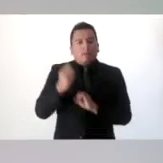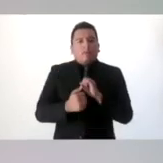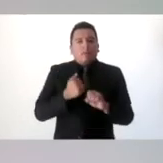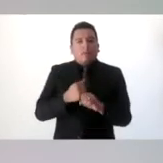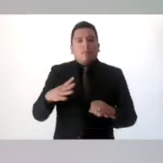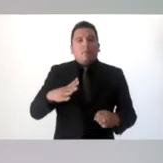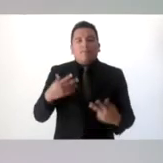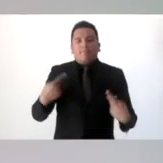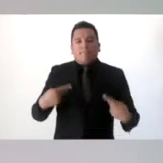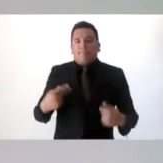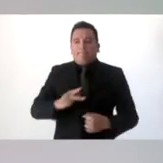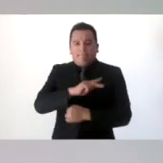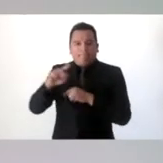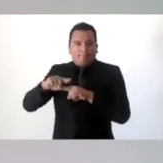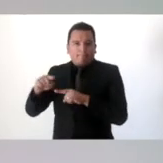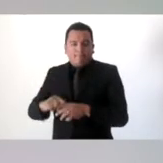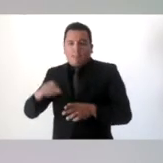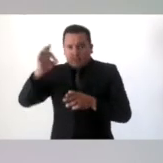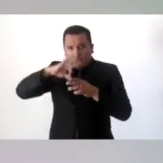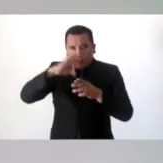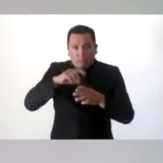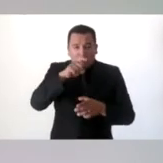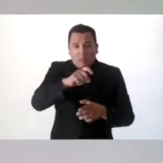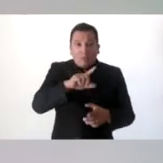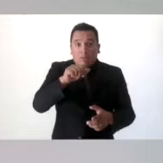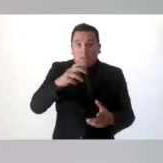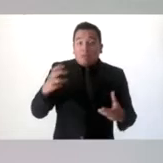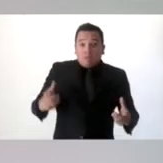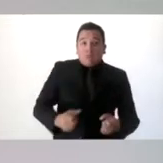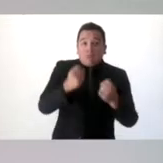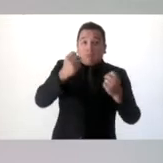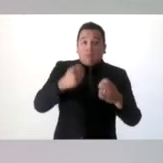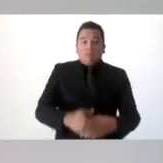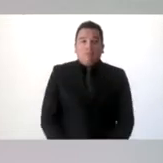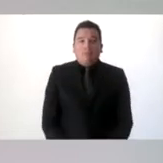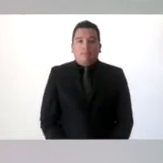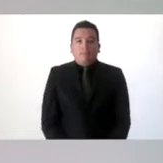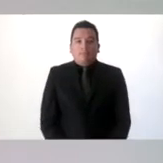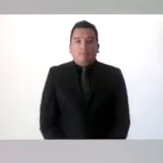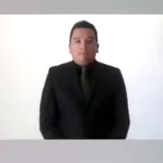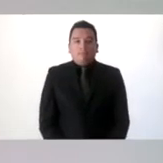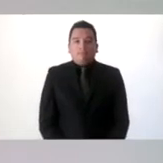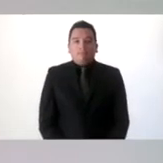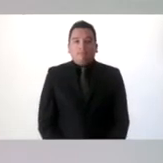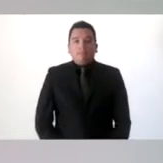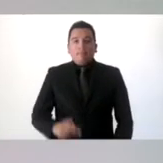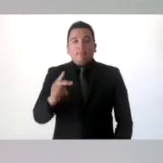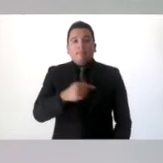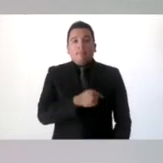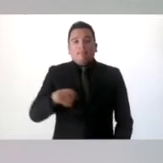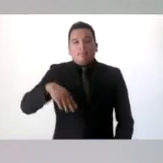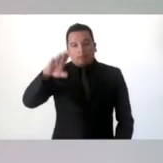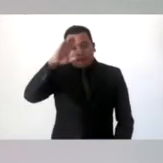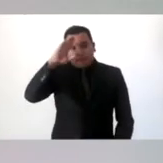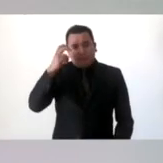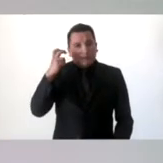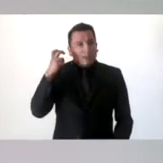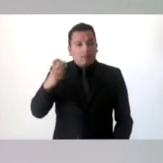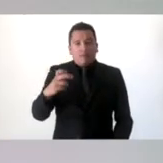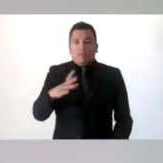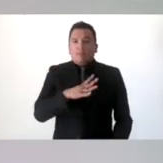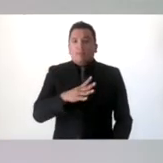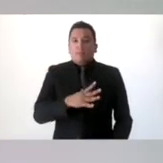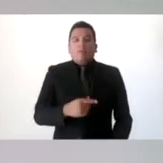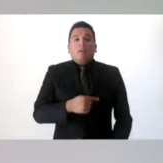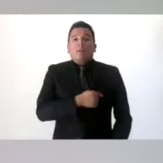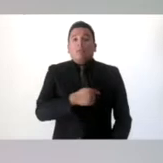fue un voto definitivo para los resultados electorales. Lo que no debemos, yo creo que es pensar que esto es algo que